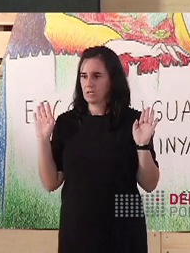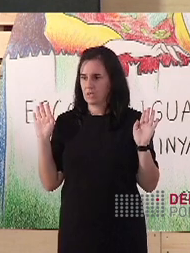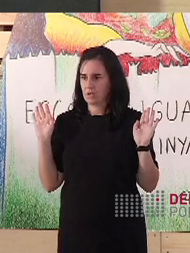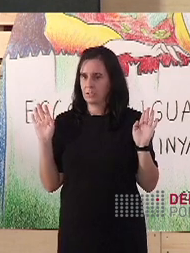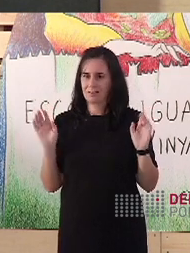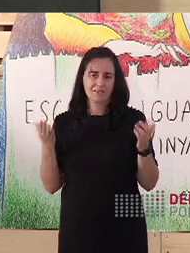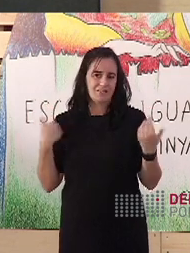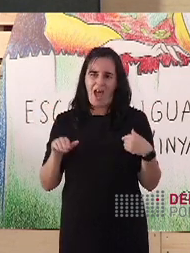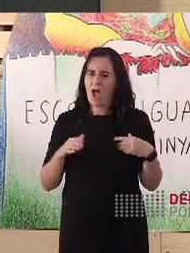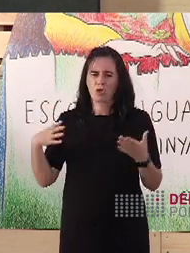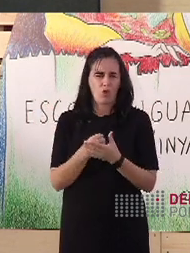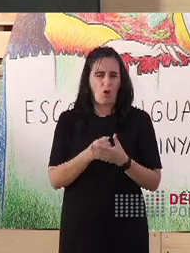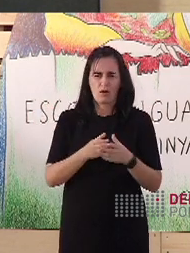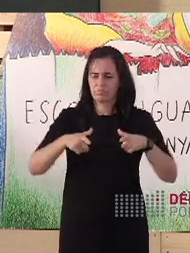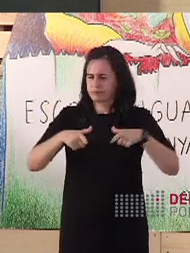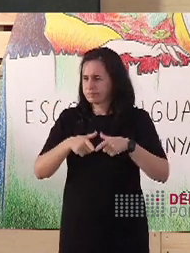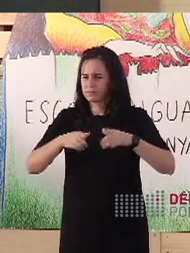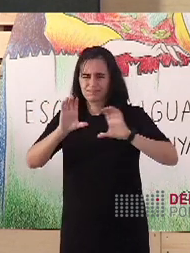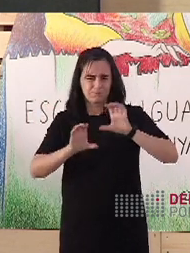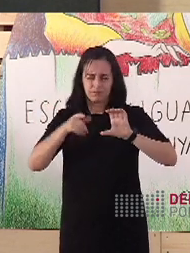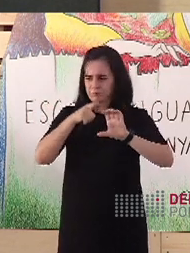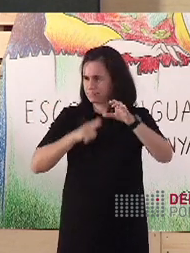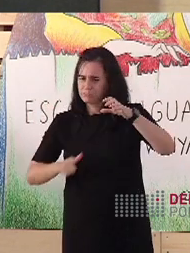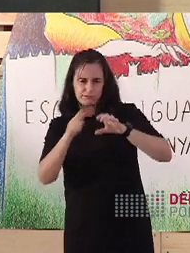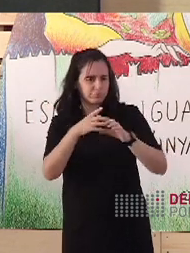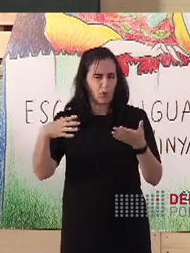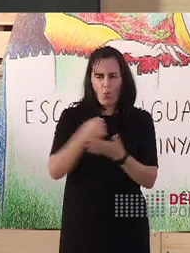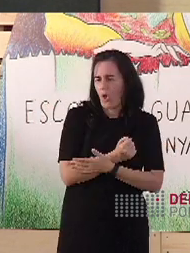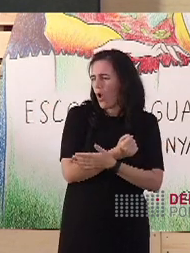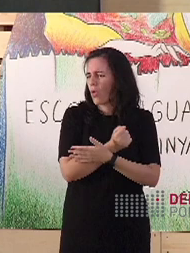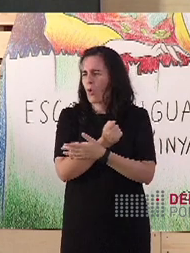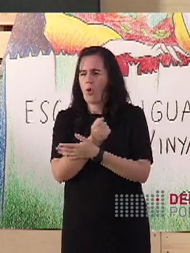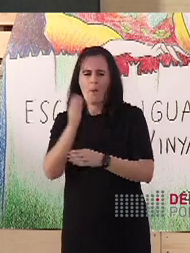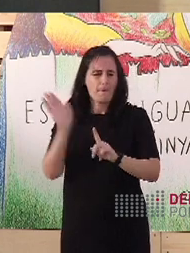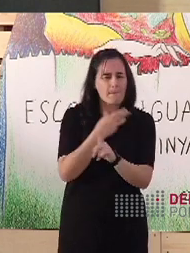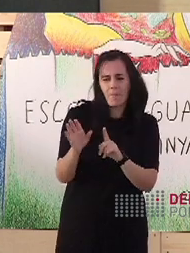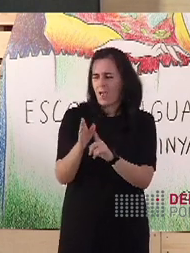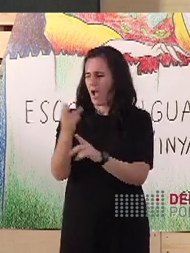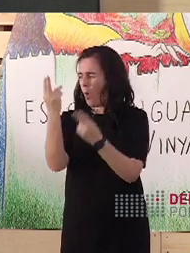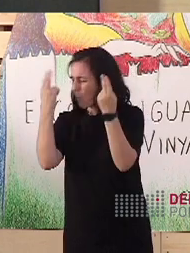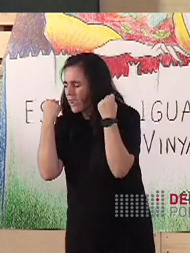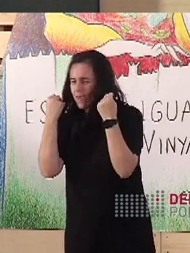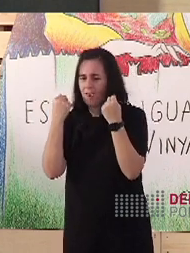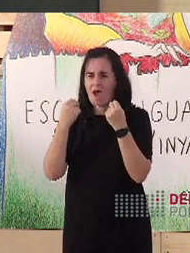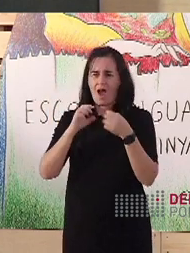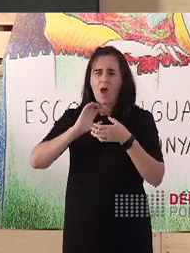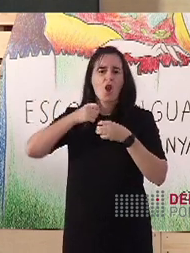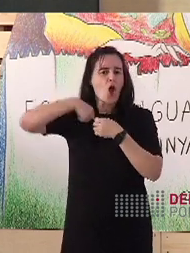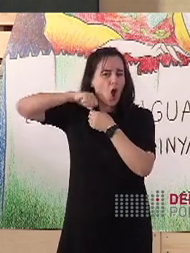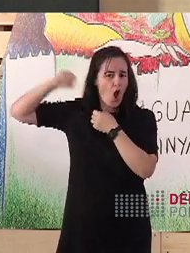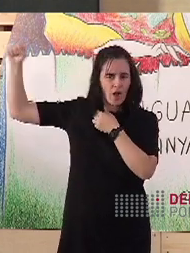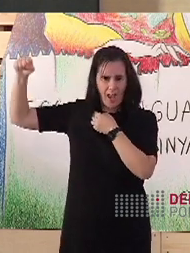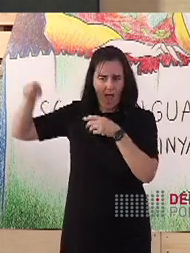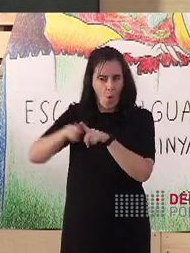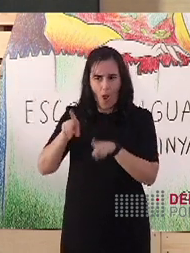de penetrarla por todos sus orificios, por supuesto, la pega, la humilla, la arrastra, la lleva con una correa de perro. Y